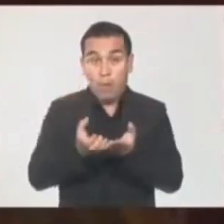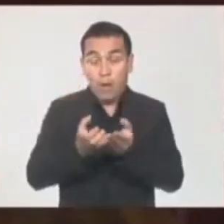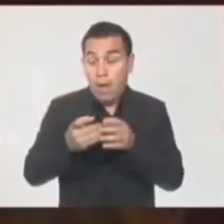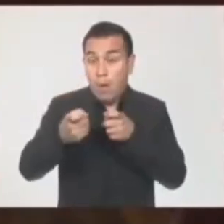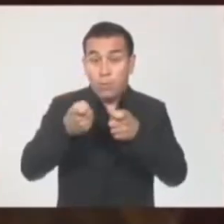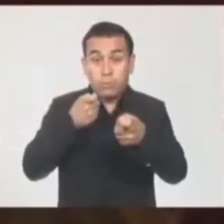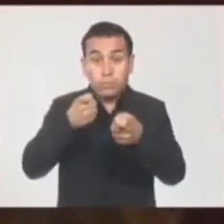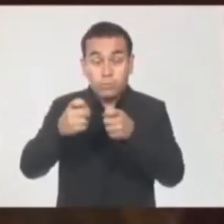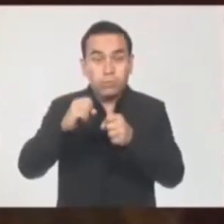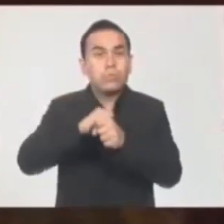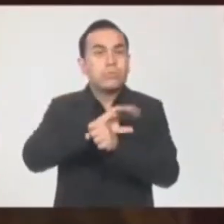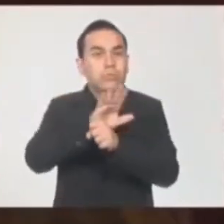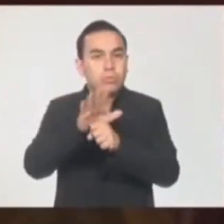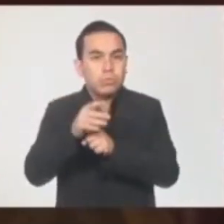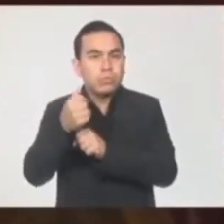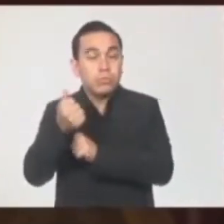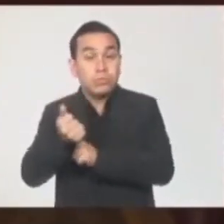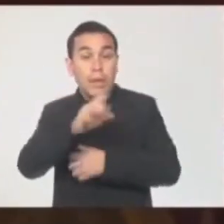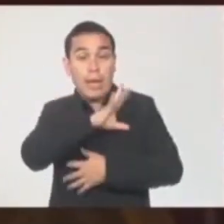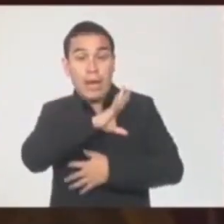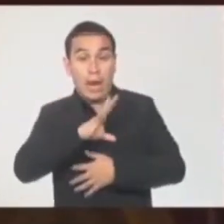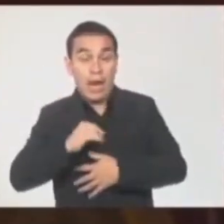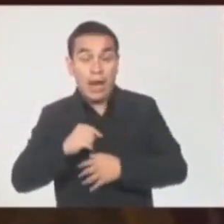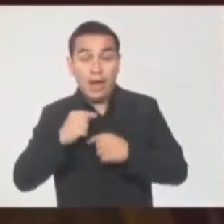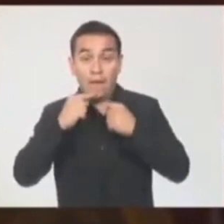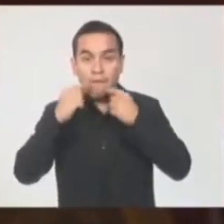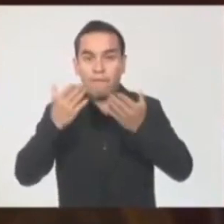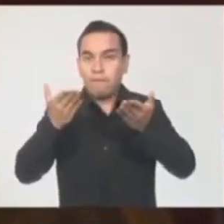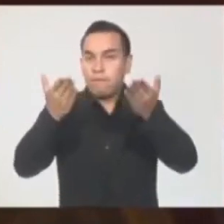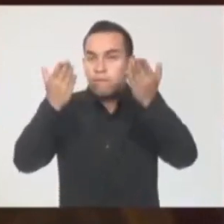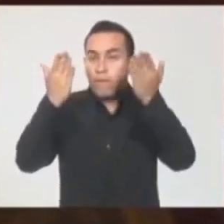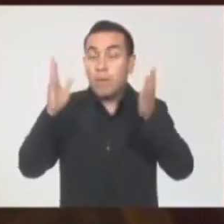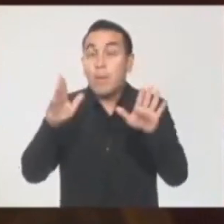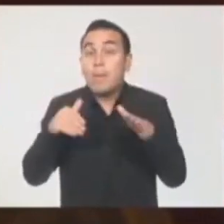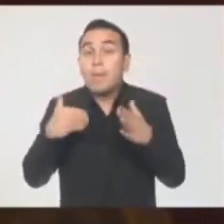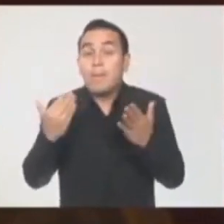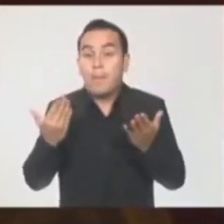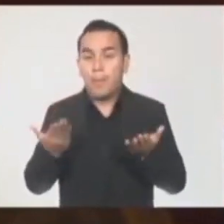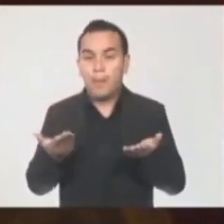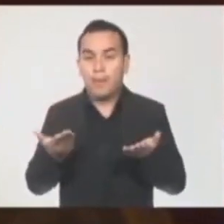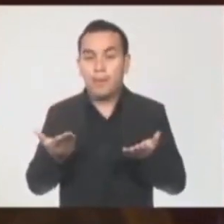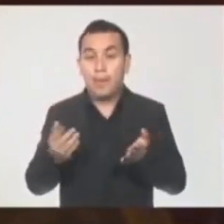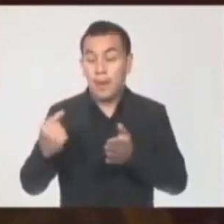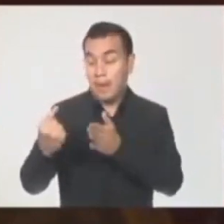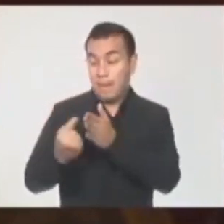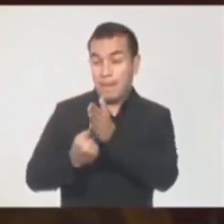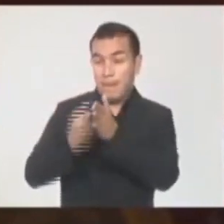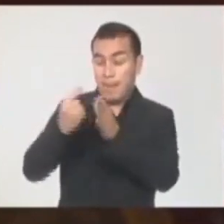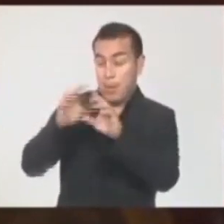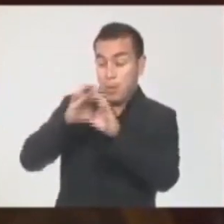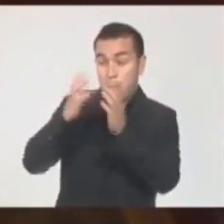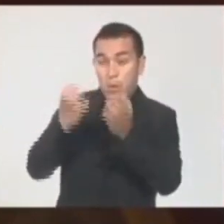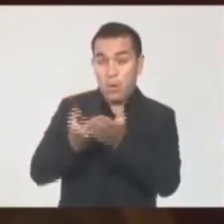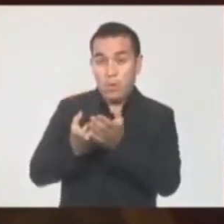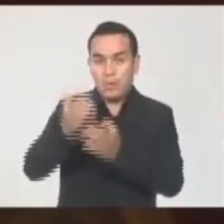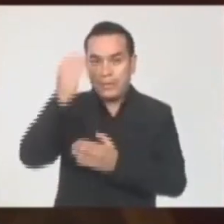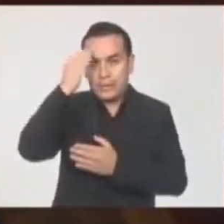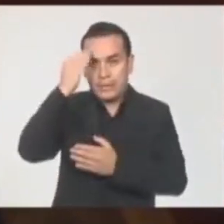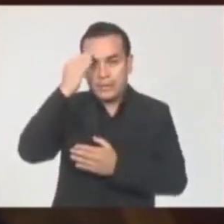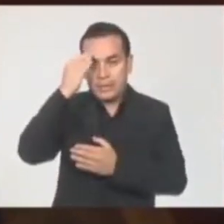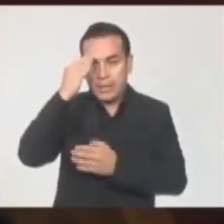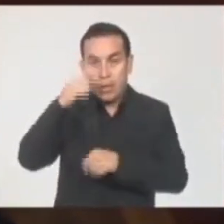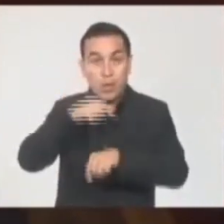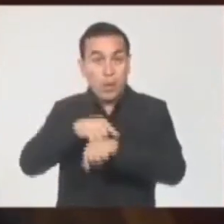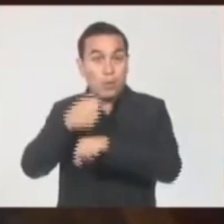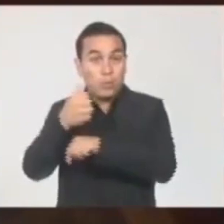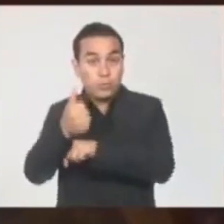pandemia. Que El Salvador iba a ser uno de los países que primero en el planeta tomaron medidas a tiempo,